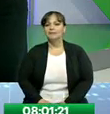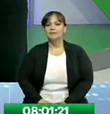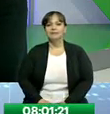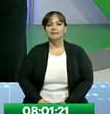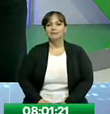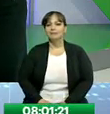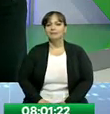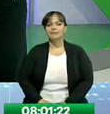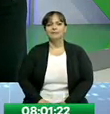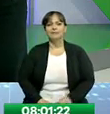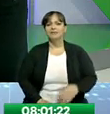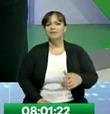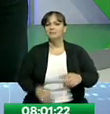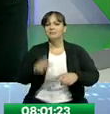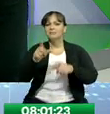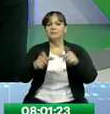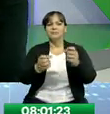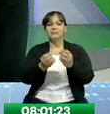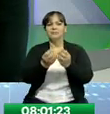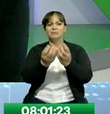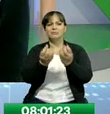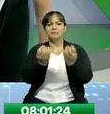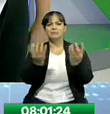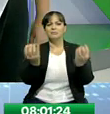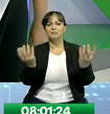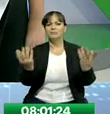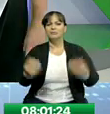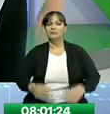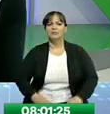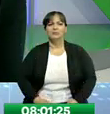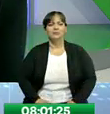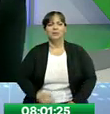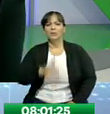otro hueso más se suman mi familia mi hijo javier